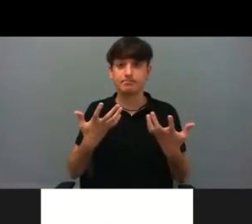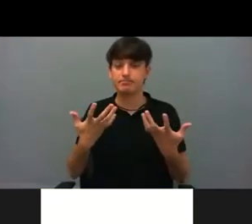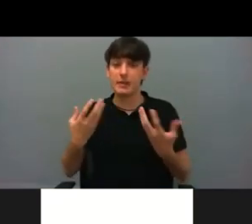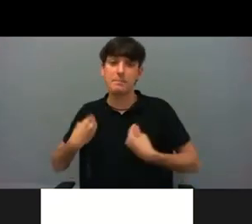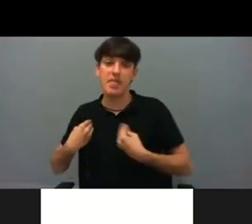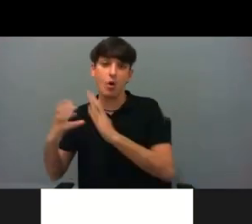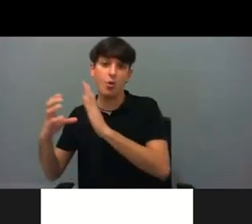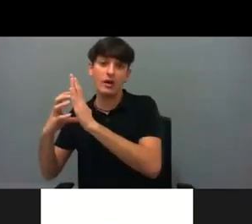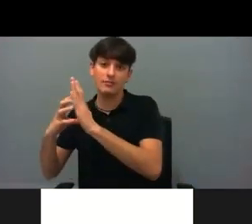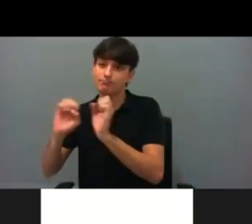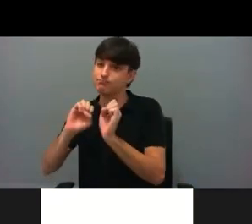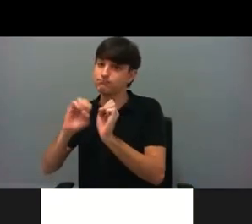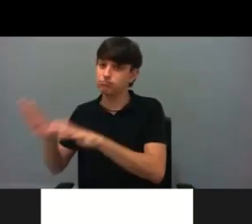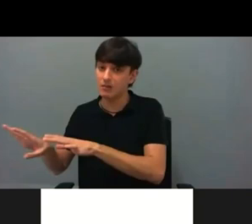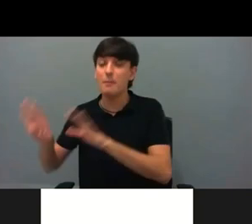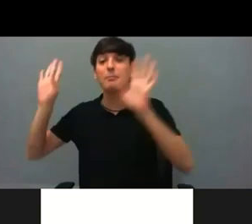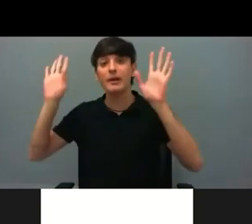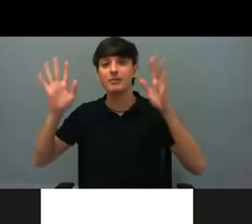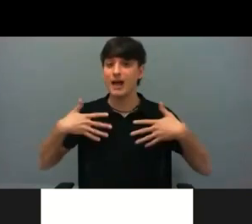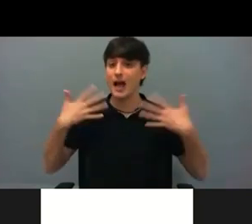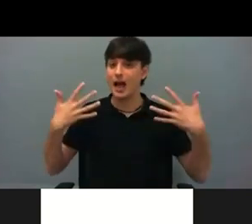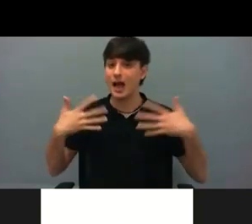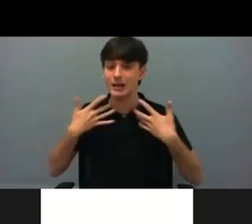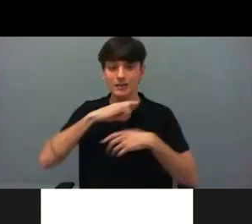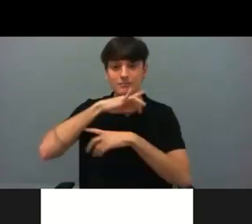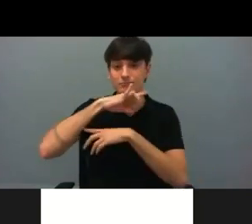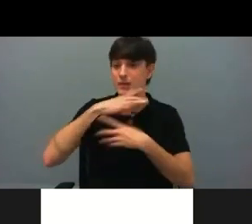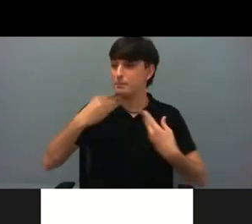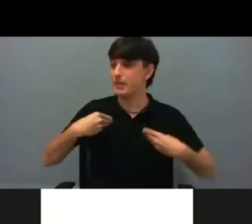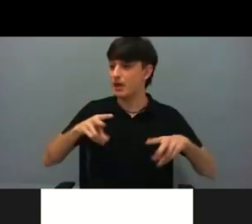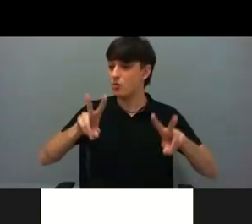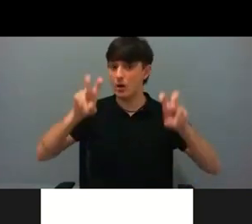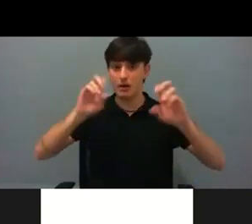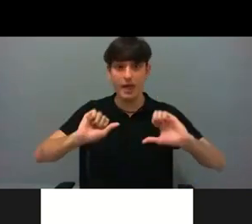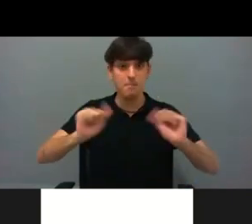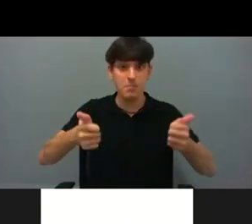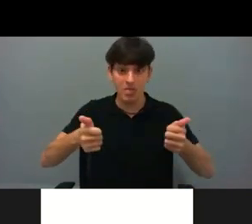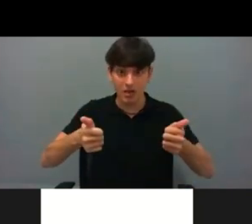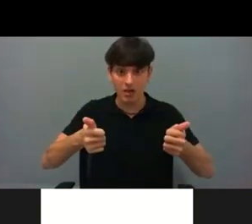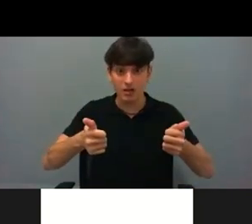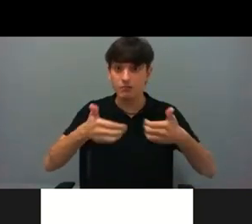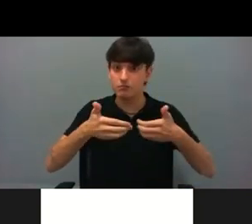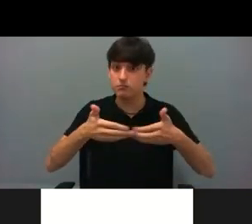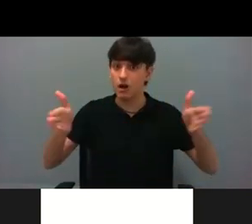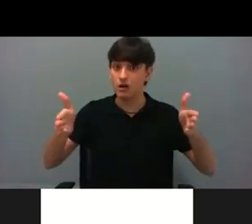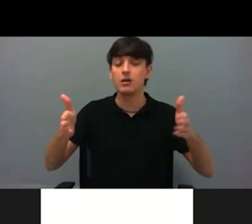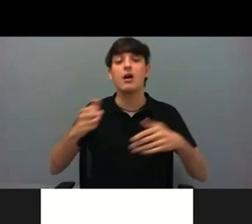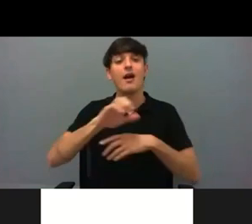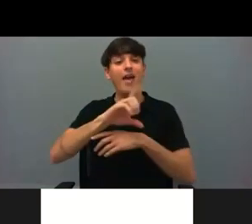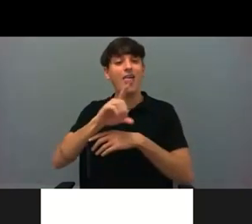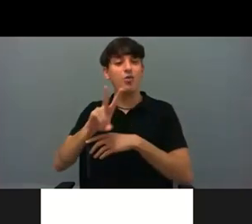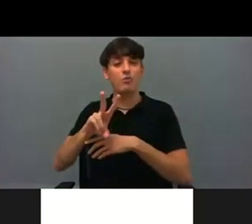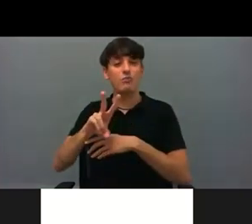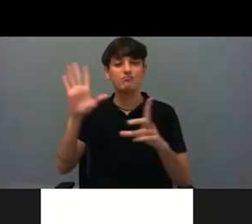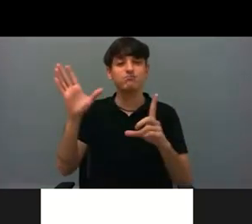en Cuenca, pero con mucha alegría a la vez por empezar una nueva en un lugar donde Edu pues, encontraría su sitio,